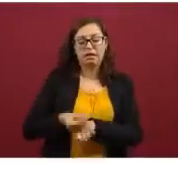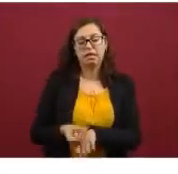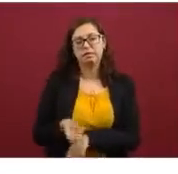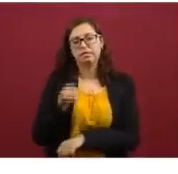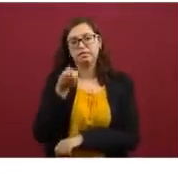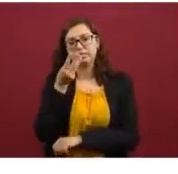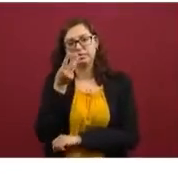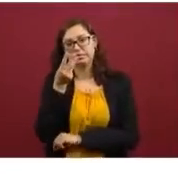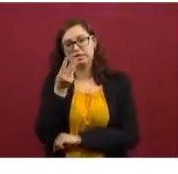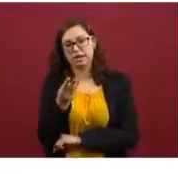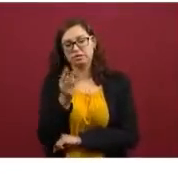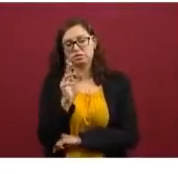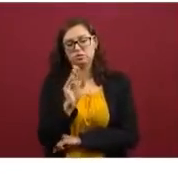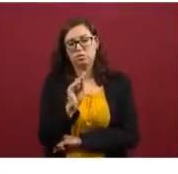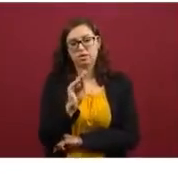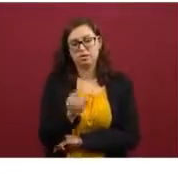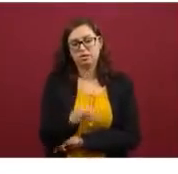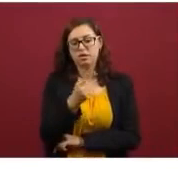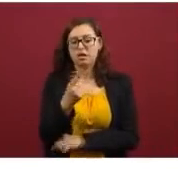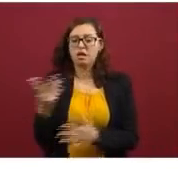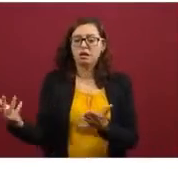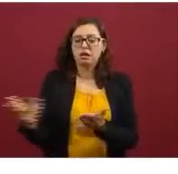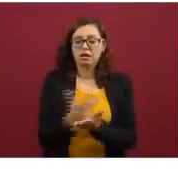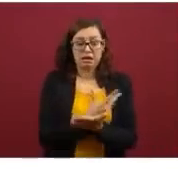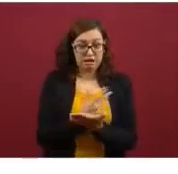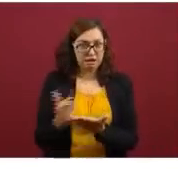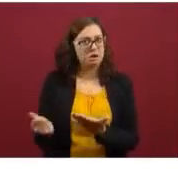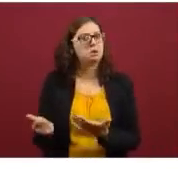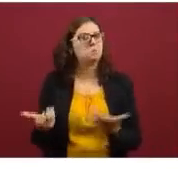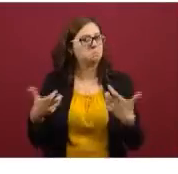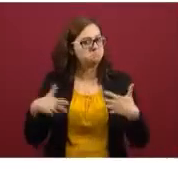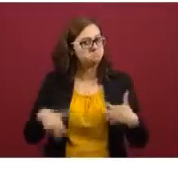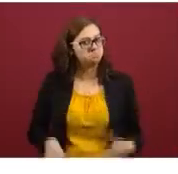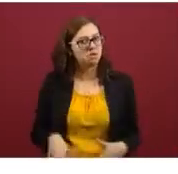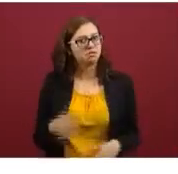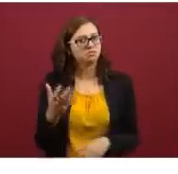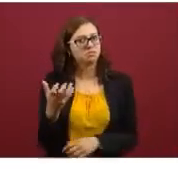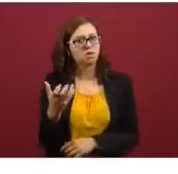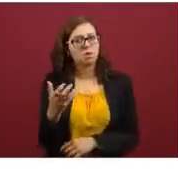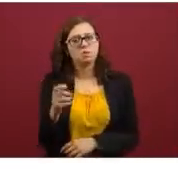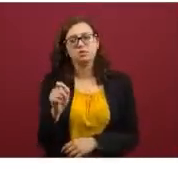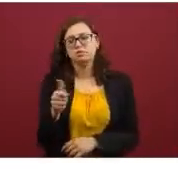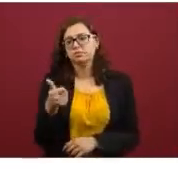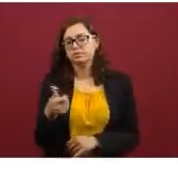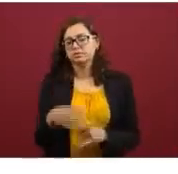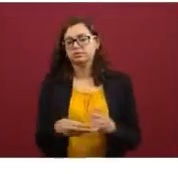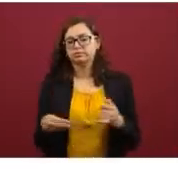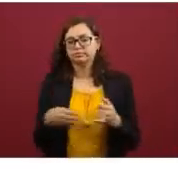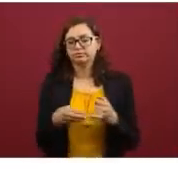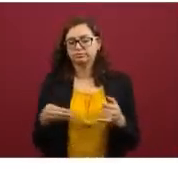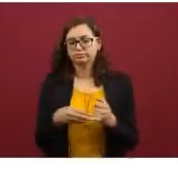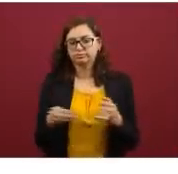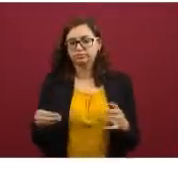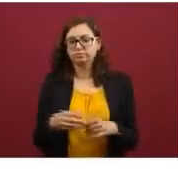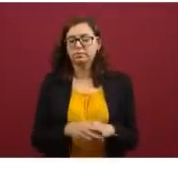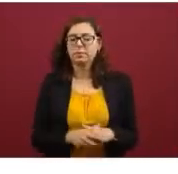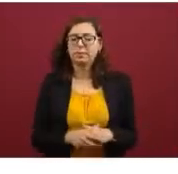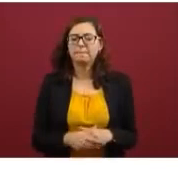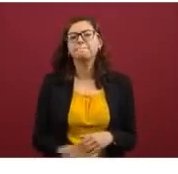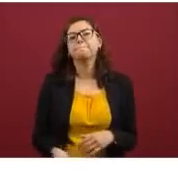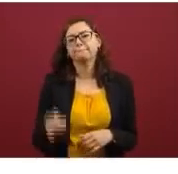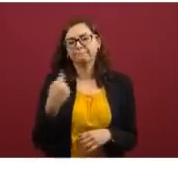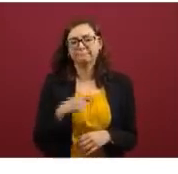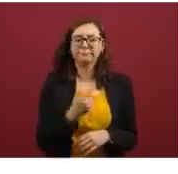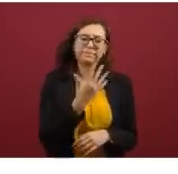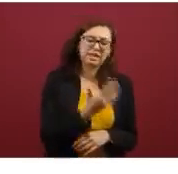precio de originación y tienen un margen de 5 pesos con 26 centavos. Estas 10 van de un margen de 5.29